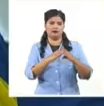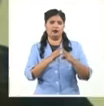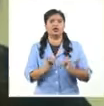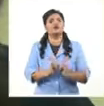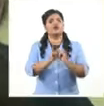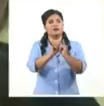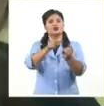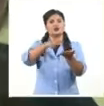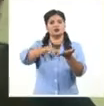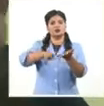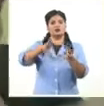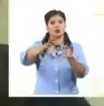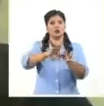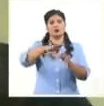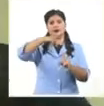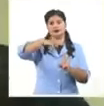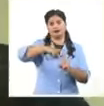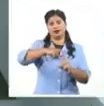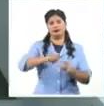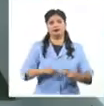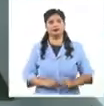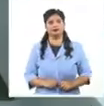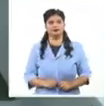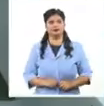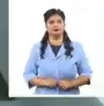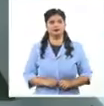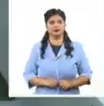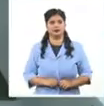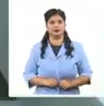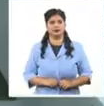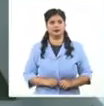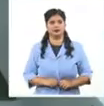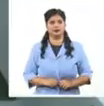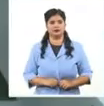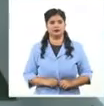equipo de Solvisión y Miguel Reyes Mendoza, Sistema Informativo de la Televisión Cubana.